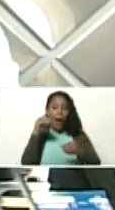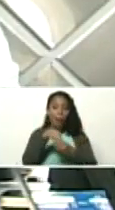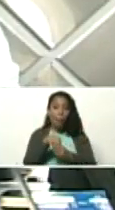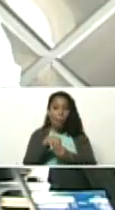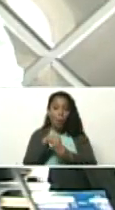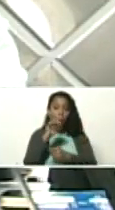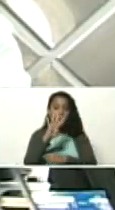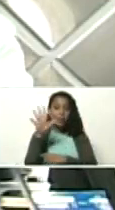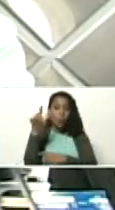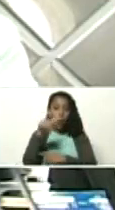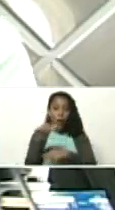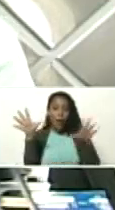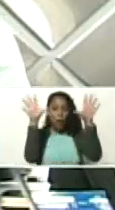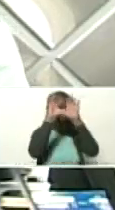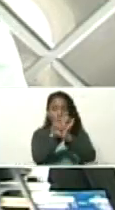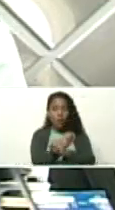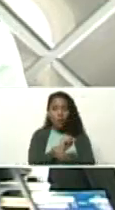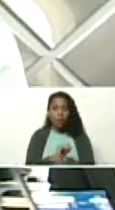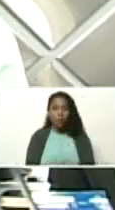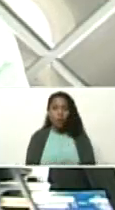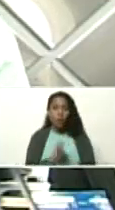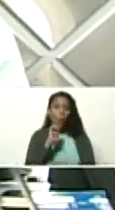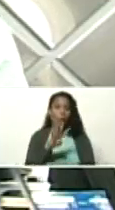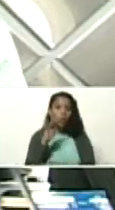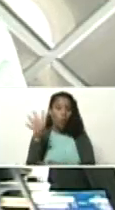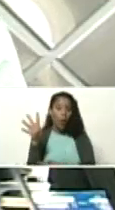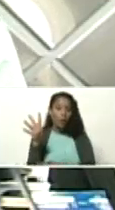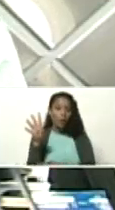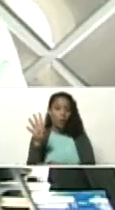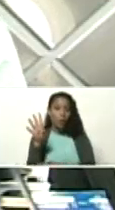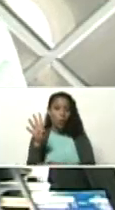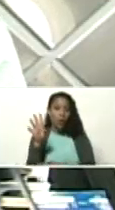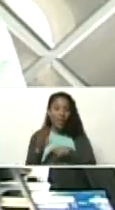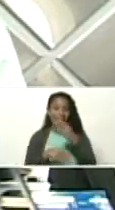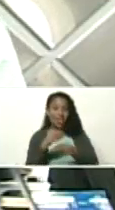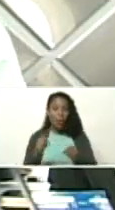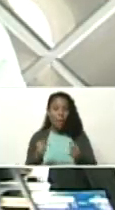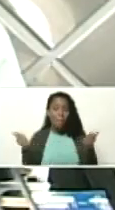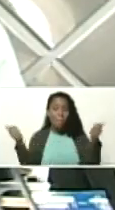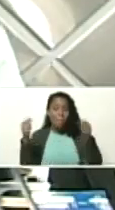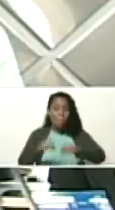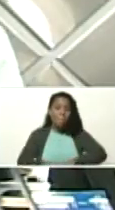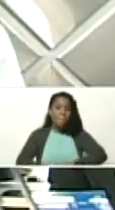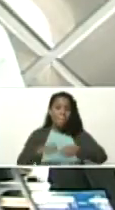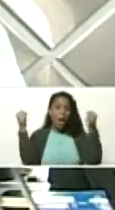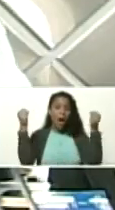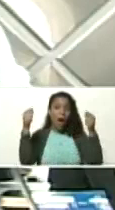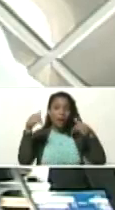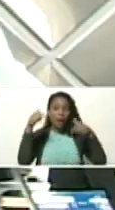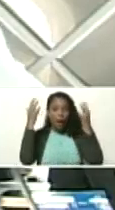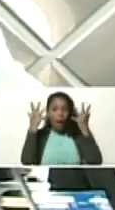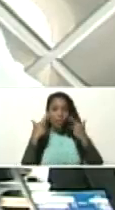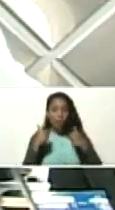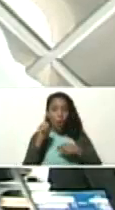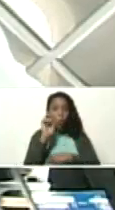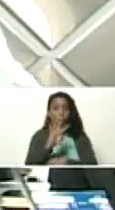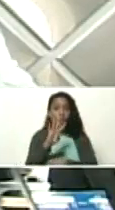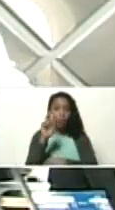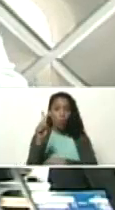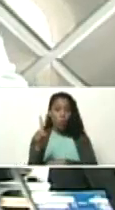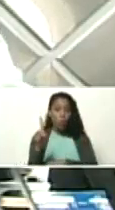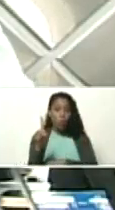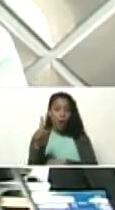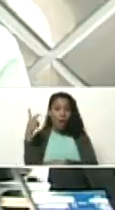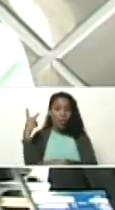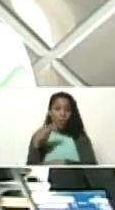hoy en la noche. La 44 creó el desastre este del Castaño. La 41, el